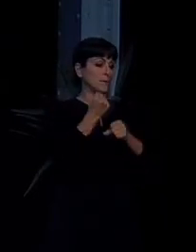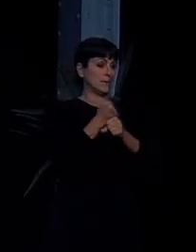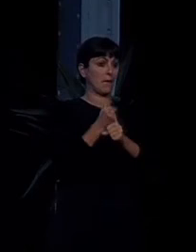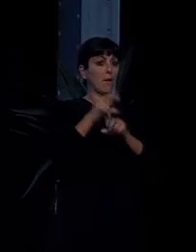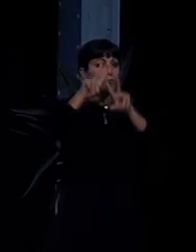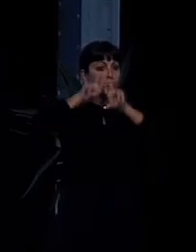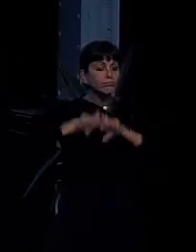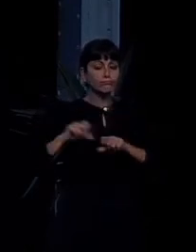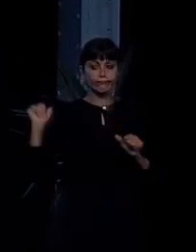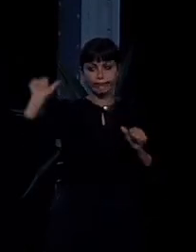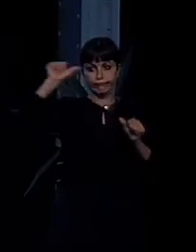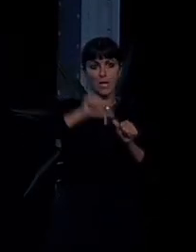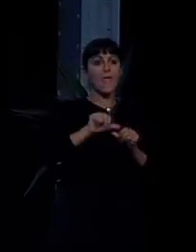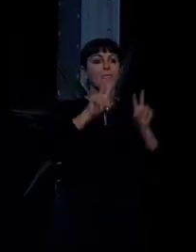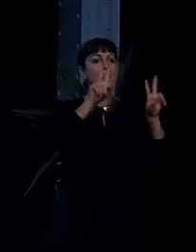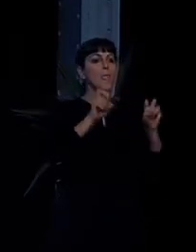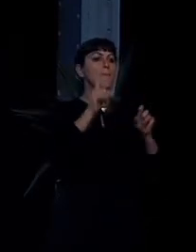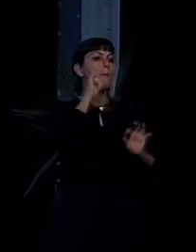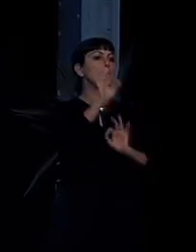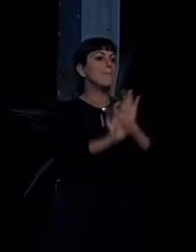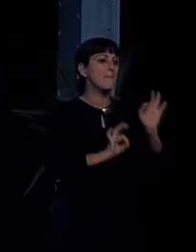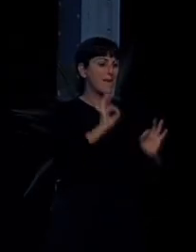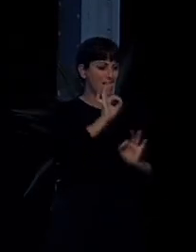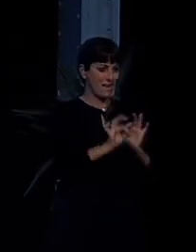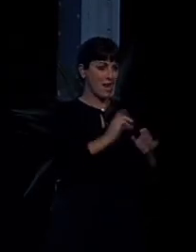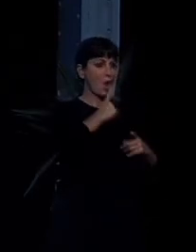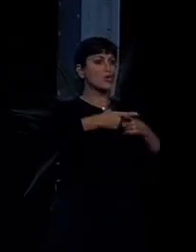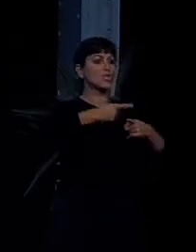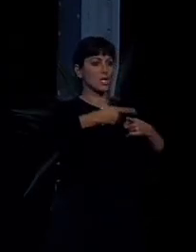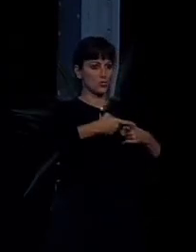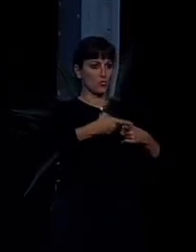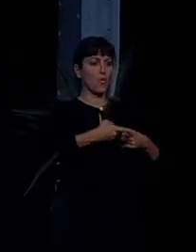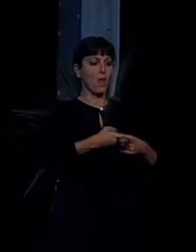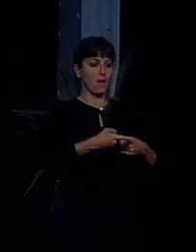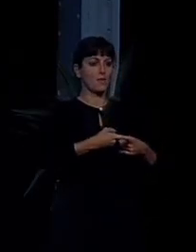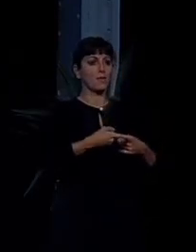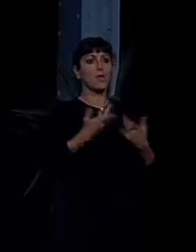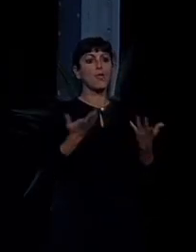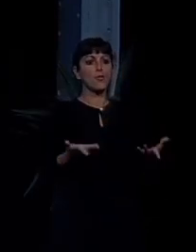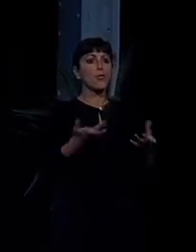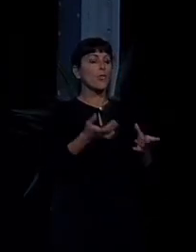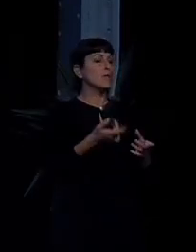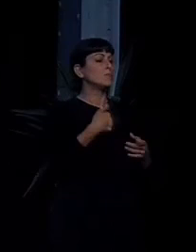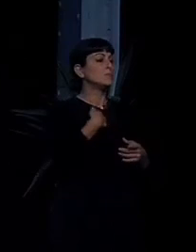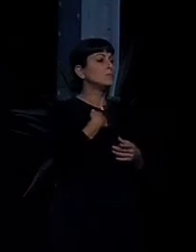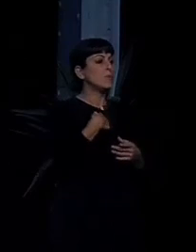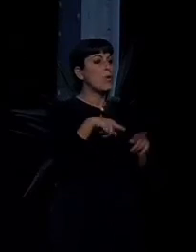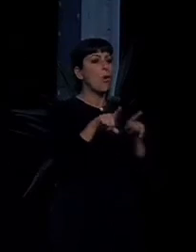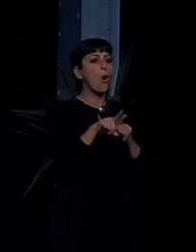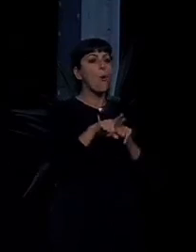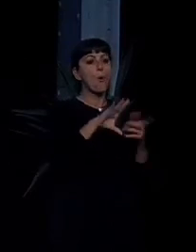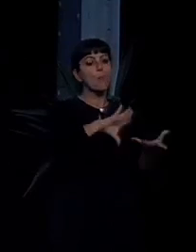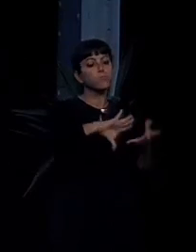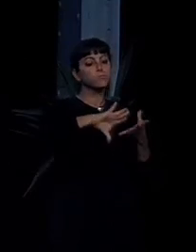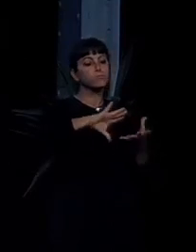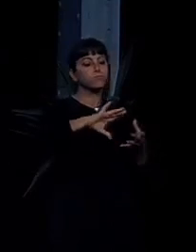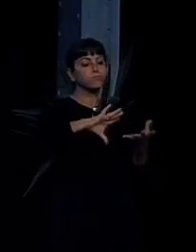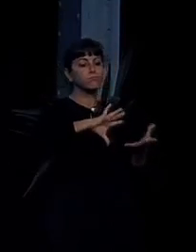las representaciones sobre el peligro sexual, y mi objetivo era conceptualizarlas como un sistema político,